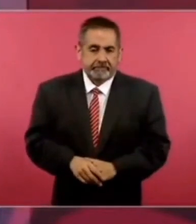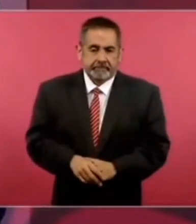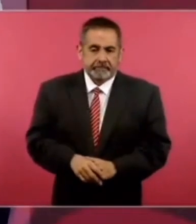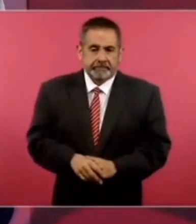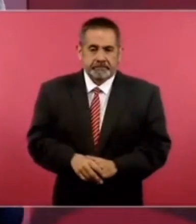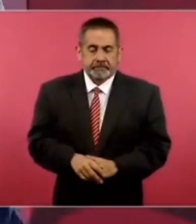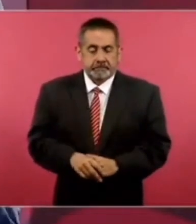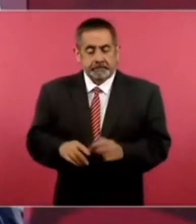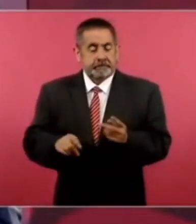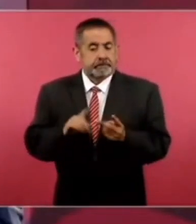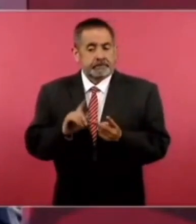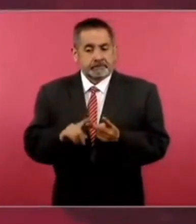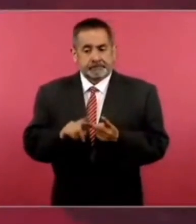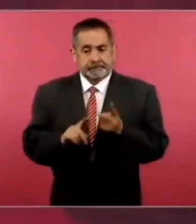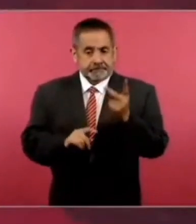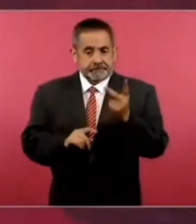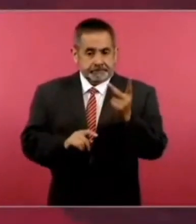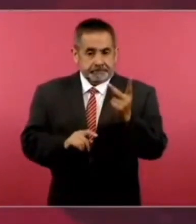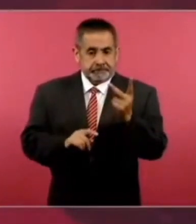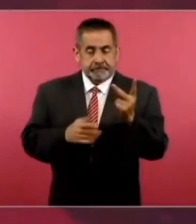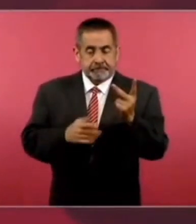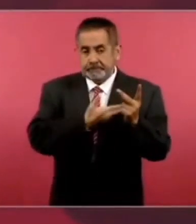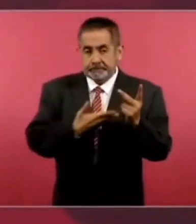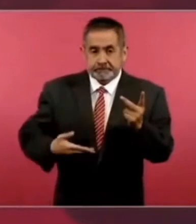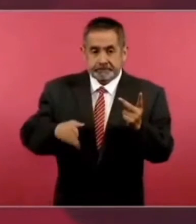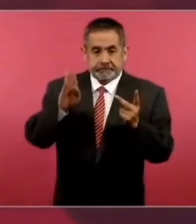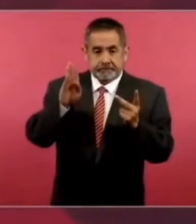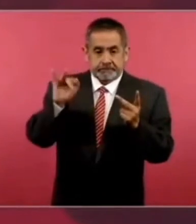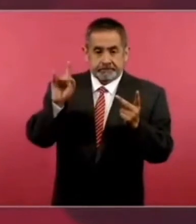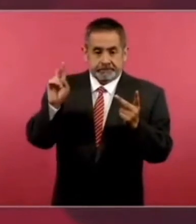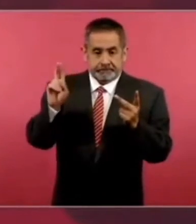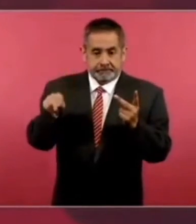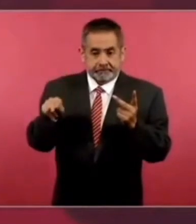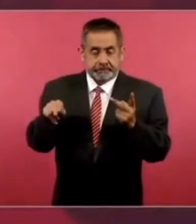Y lo segundo, que el presidente Biden es